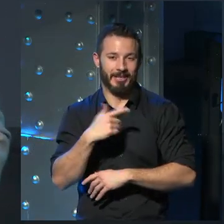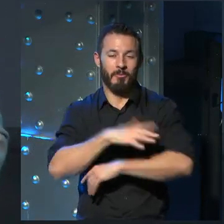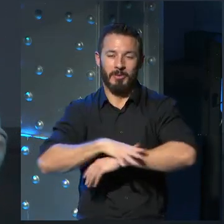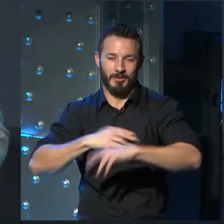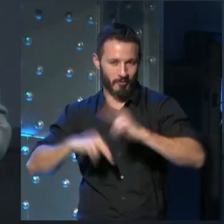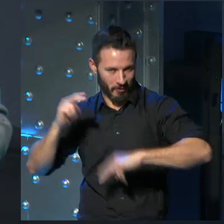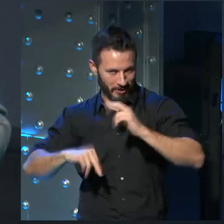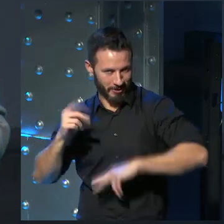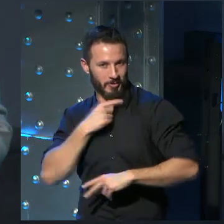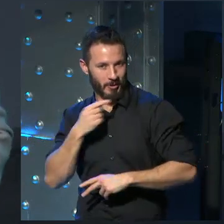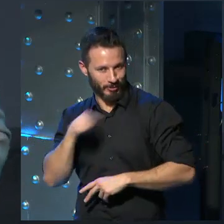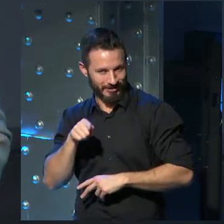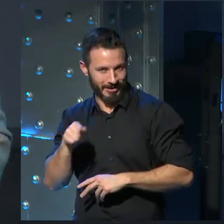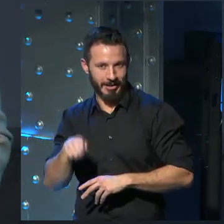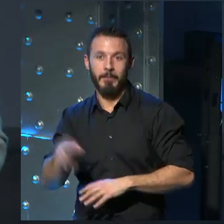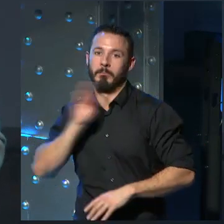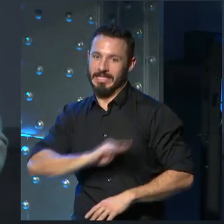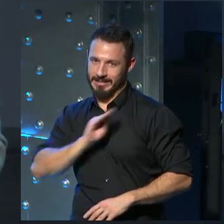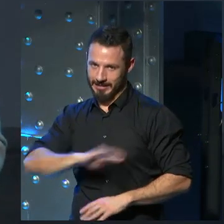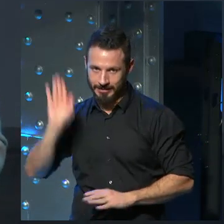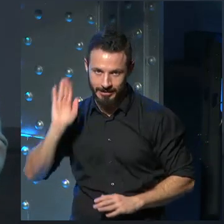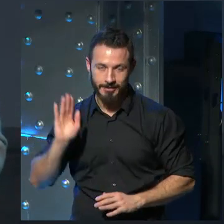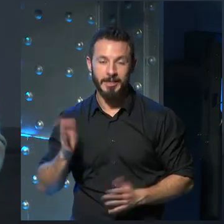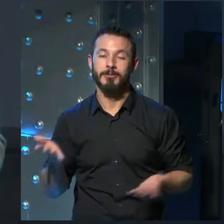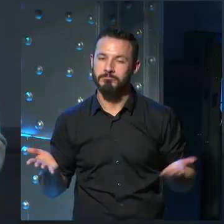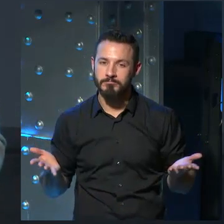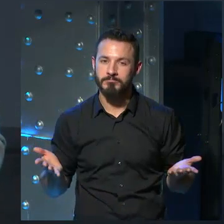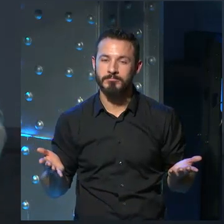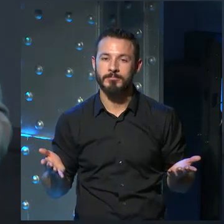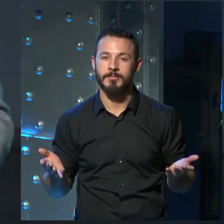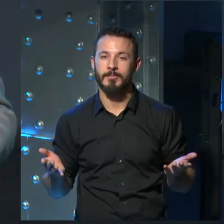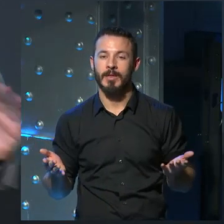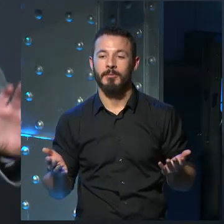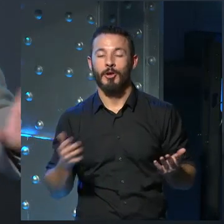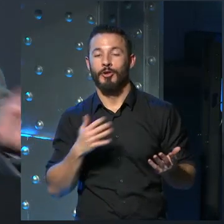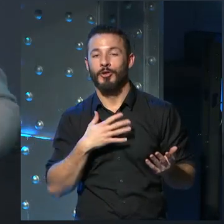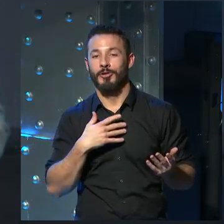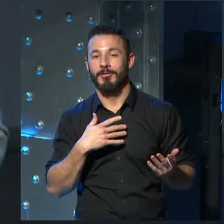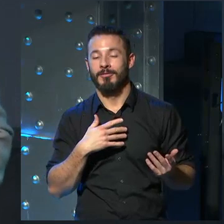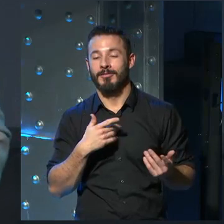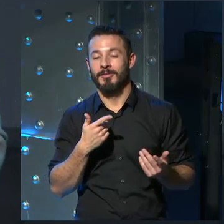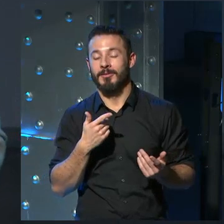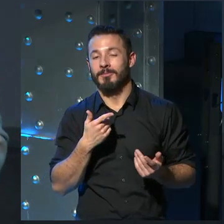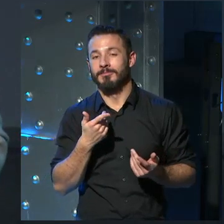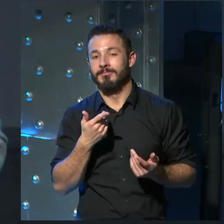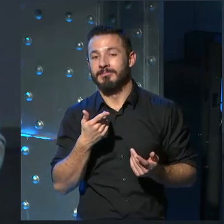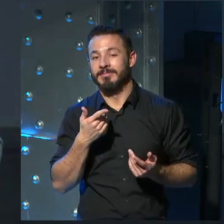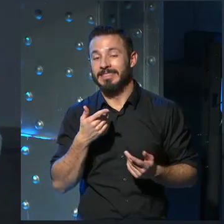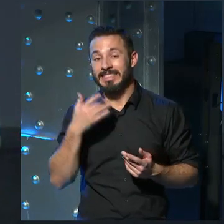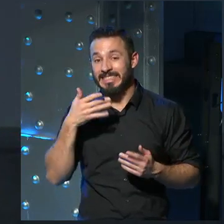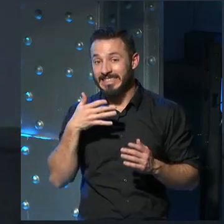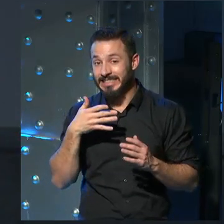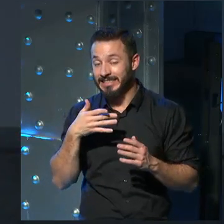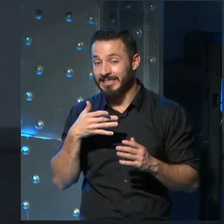de Fomento y bastante tengo, créanme. Pero eso no quiere decir que no vayamos a tener que